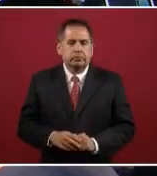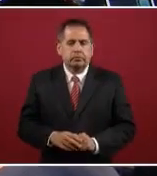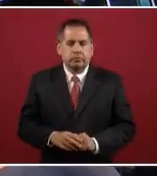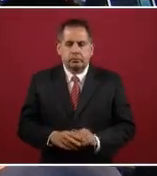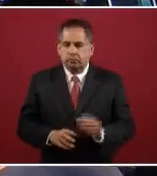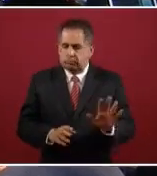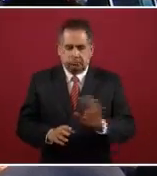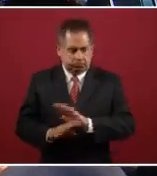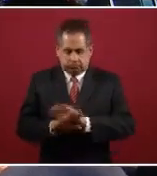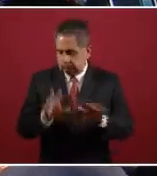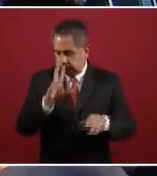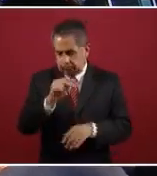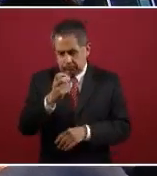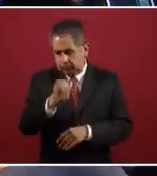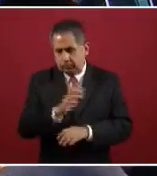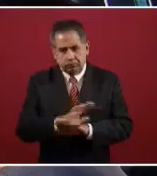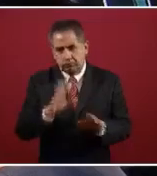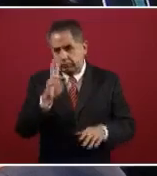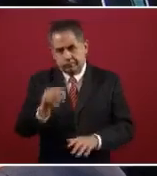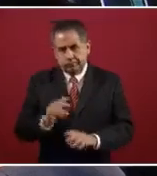Así ya no es la cosa.